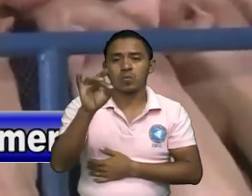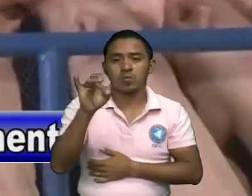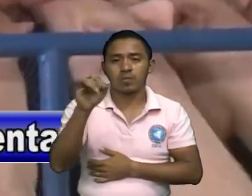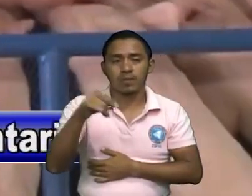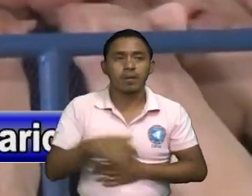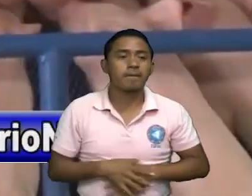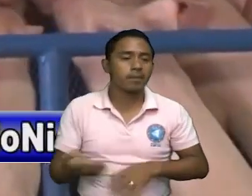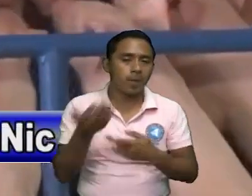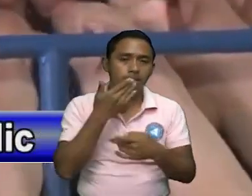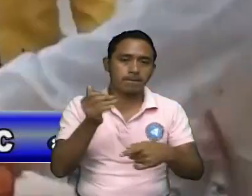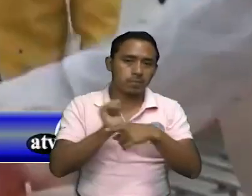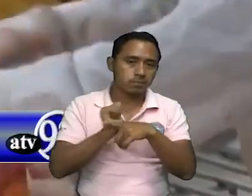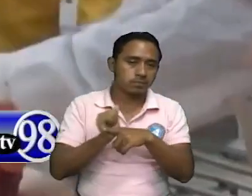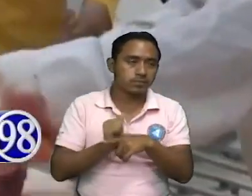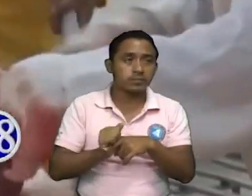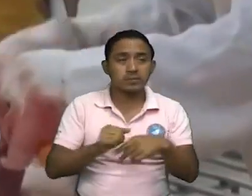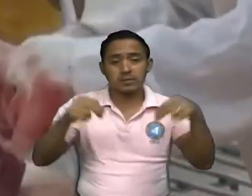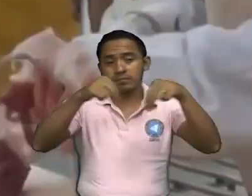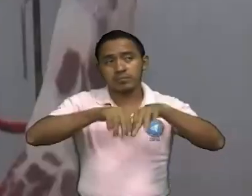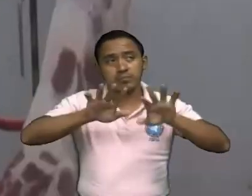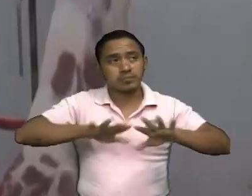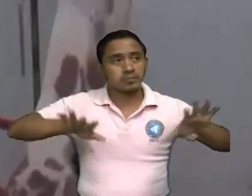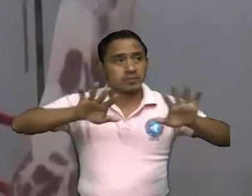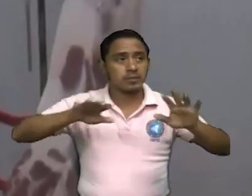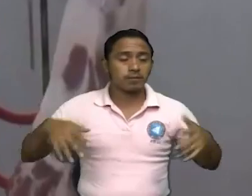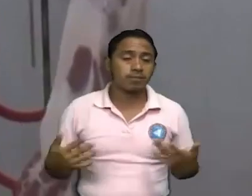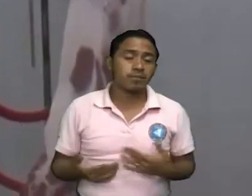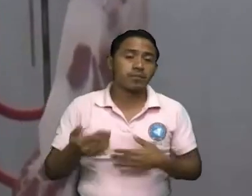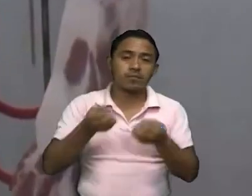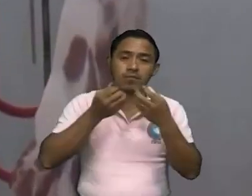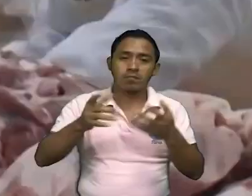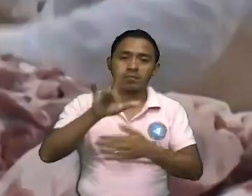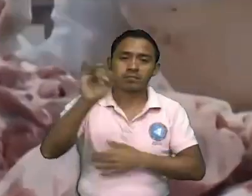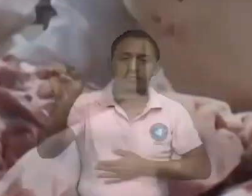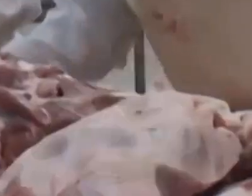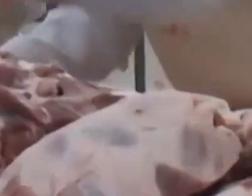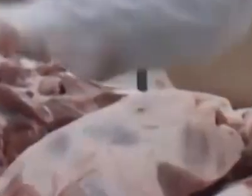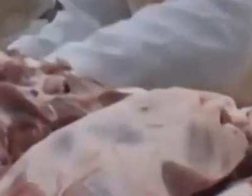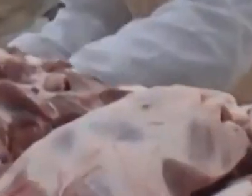prácticas ambientales. Para el canal parlamentario, informó Liz